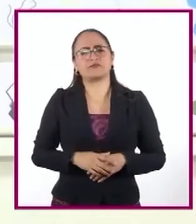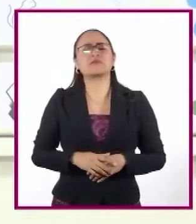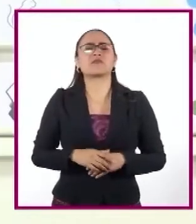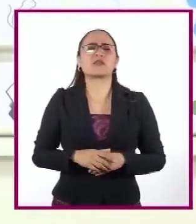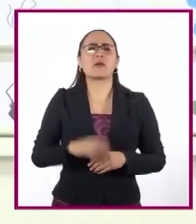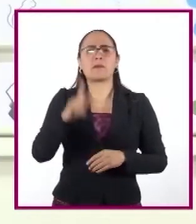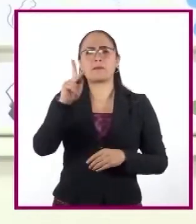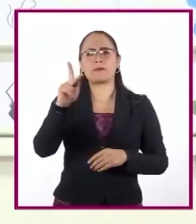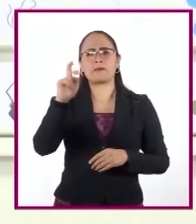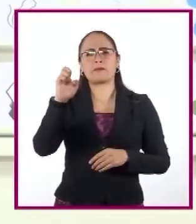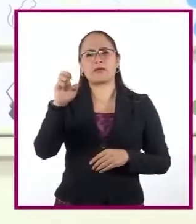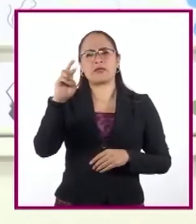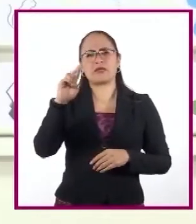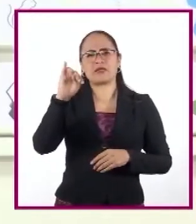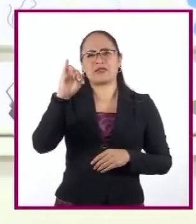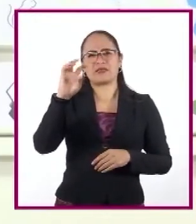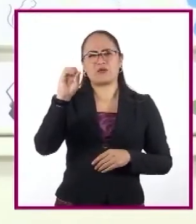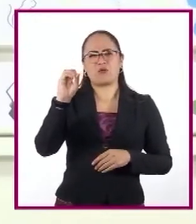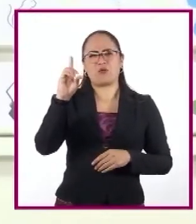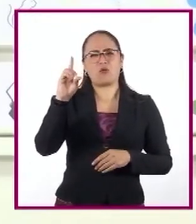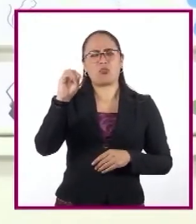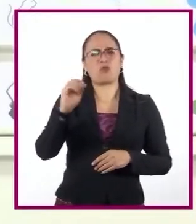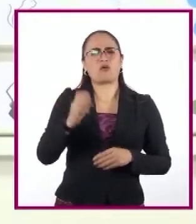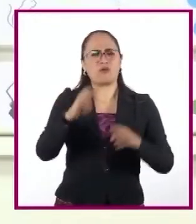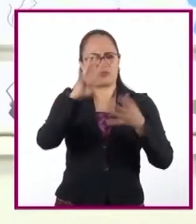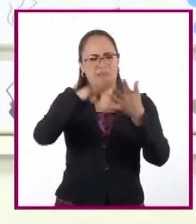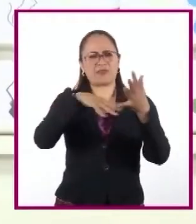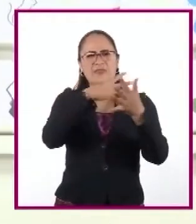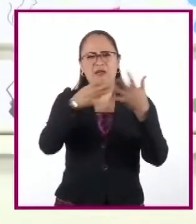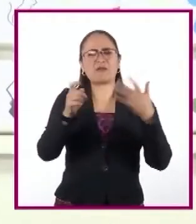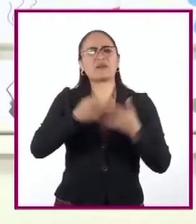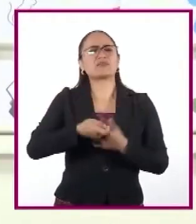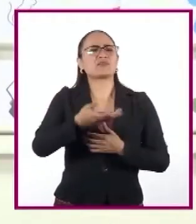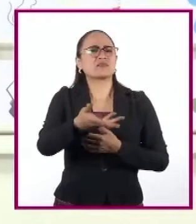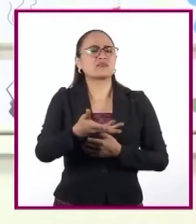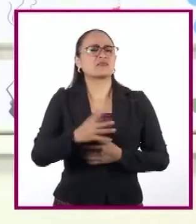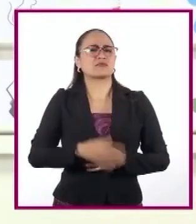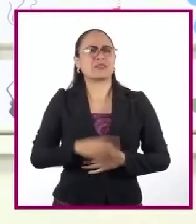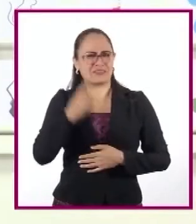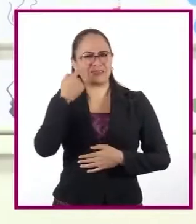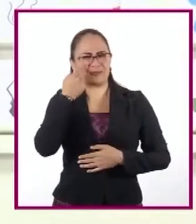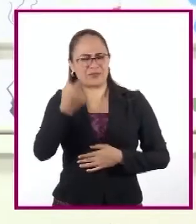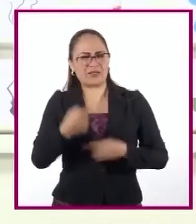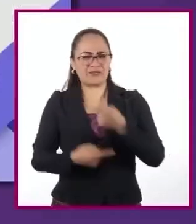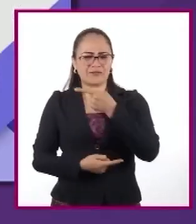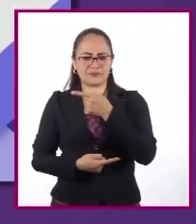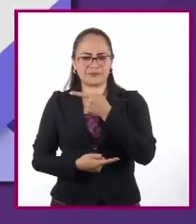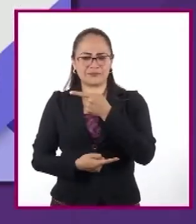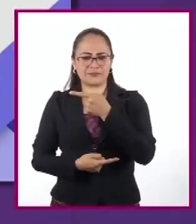llama periodo en la tabla periódica? Observen la tabla periódica en pantalla.